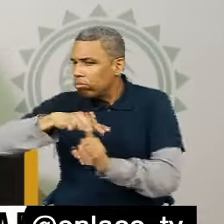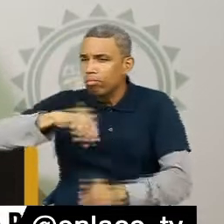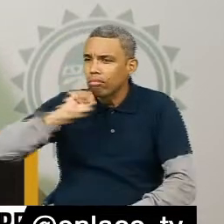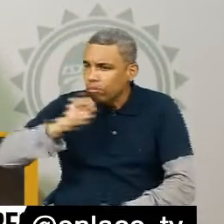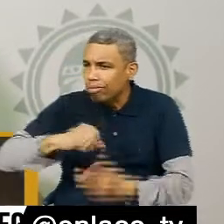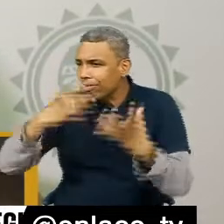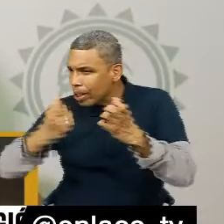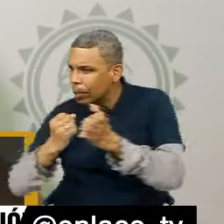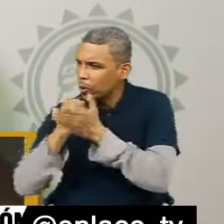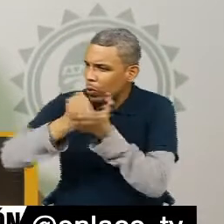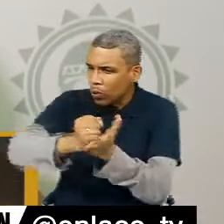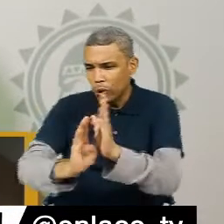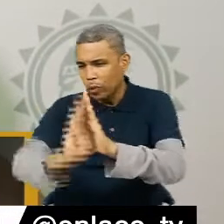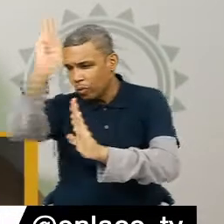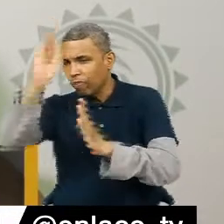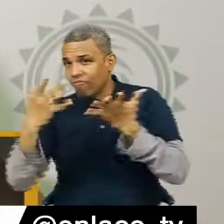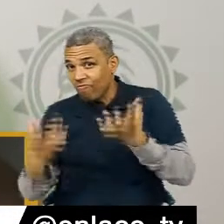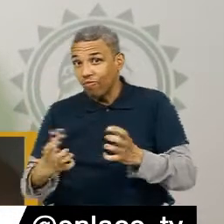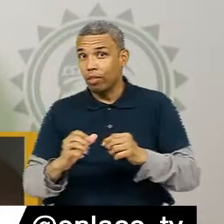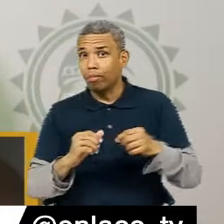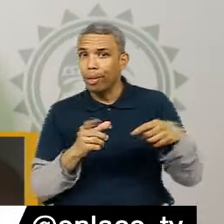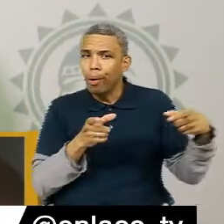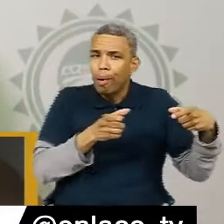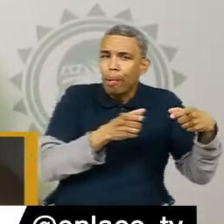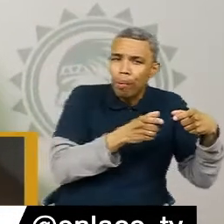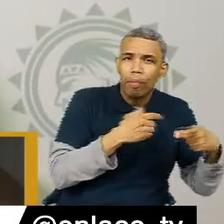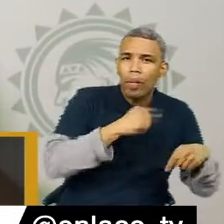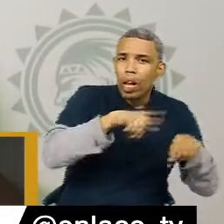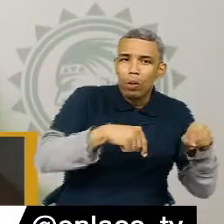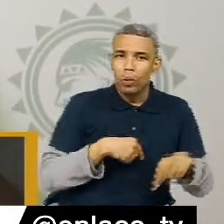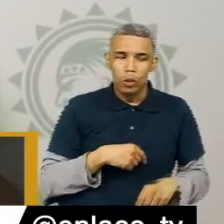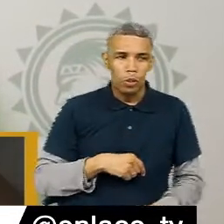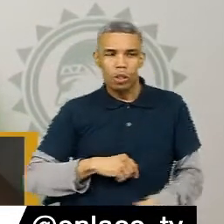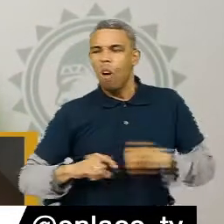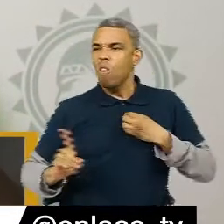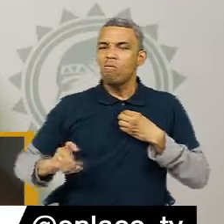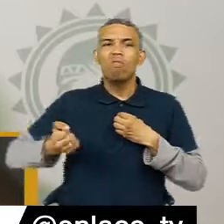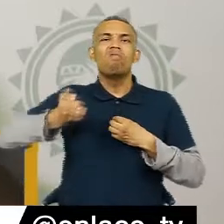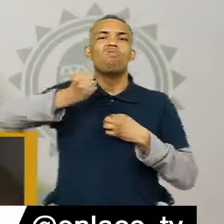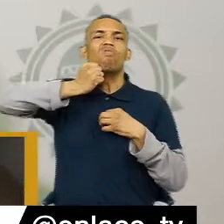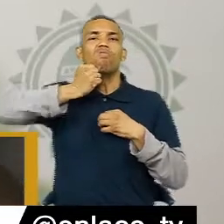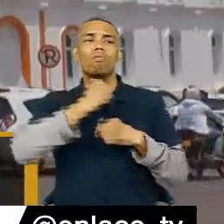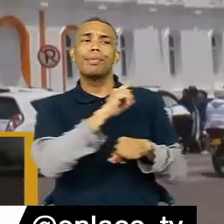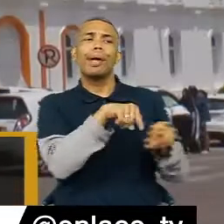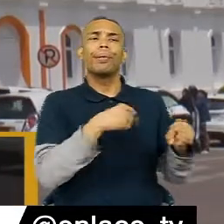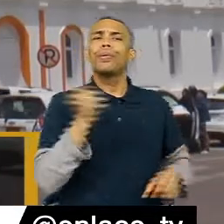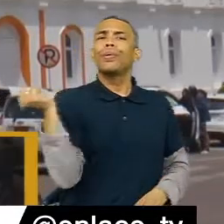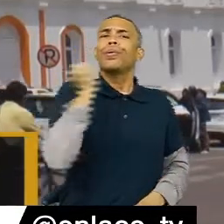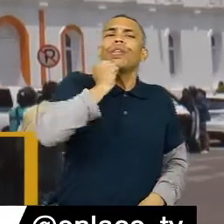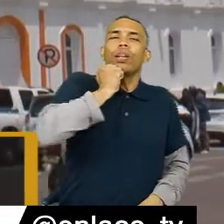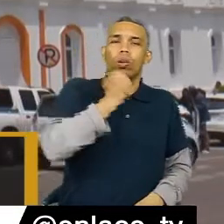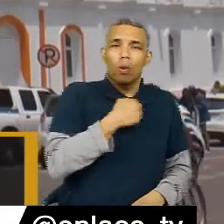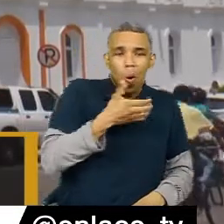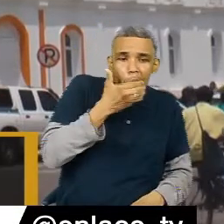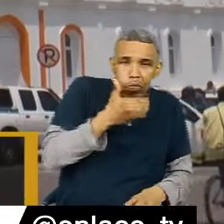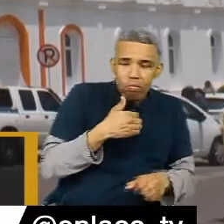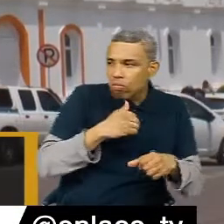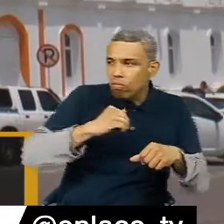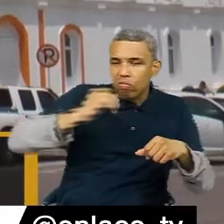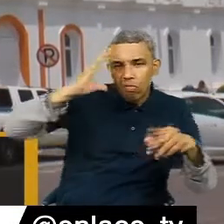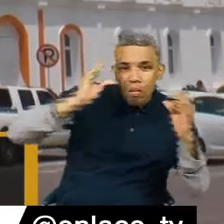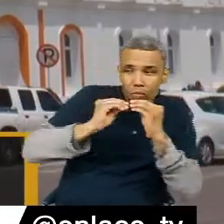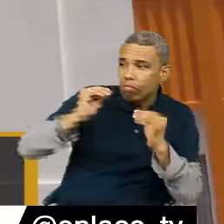creo que todo esto ha sido de verdad una marrullería que se ha querido inventar unos pocos. Con respecto a la posible